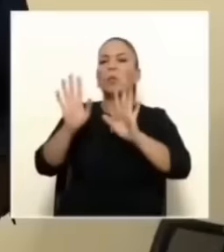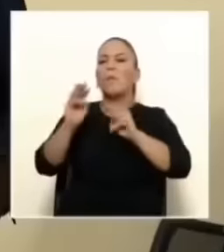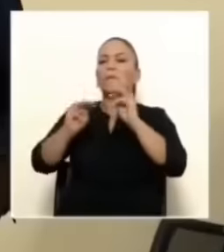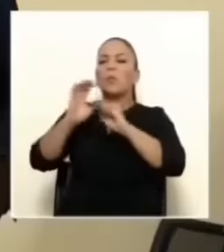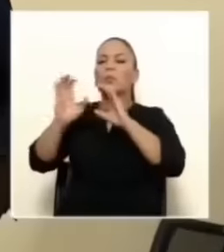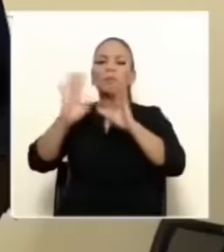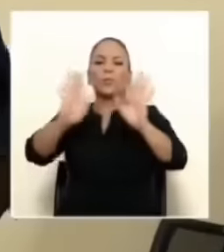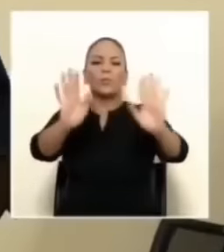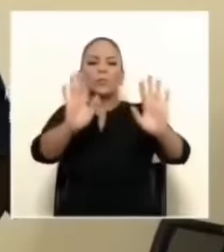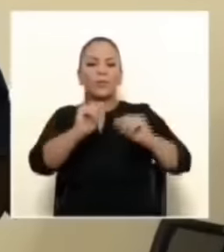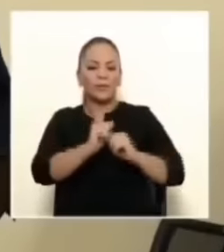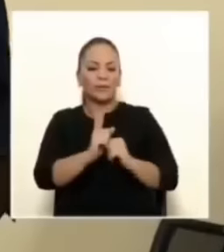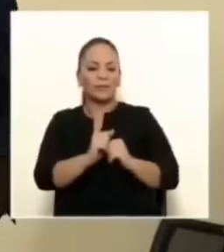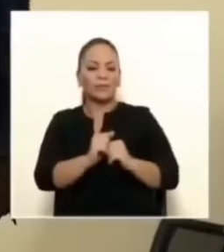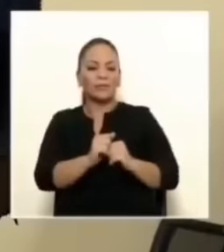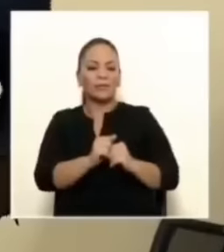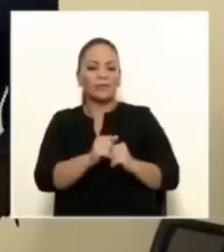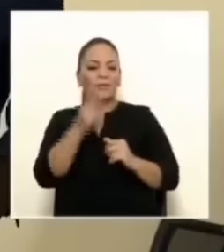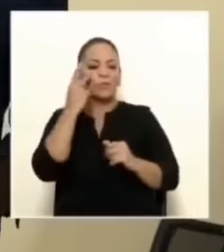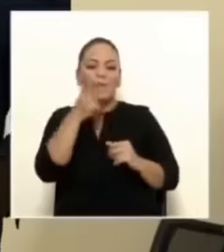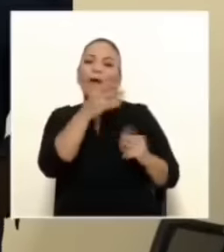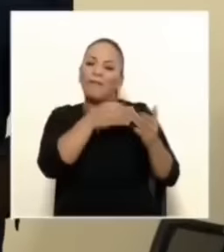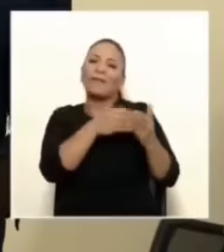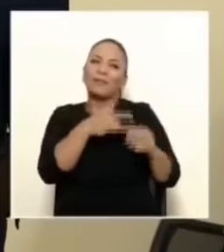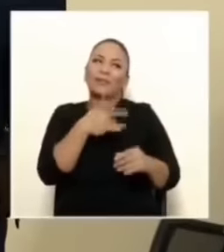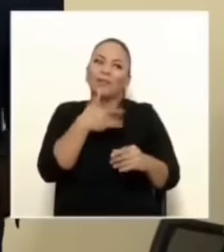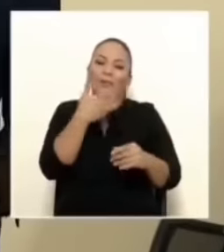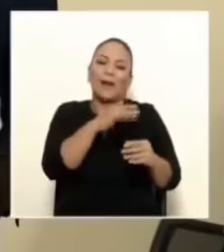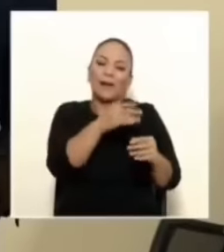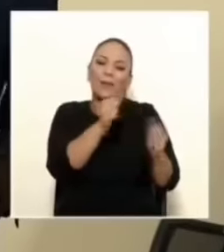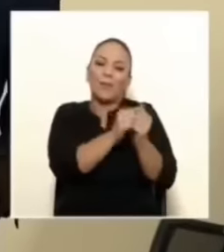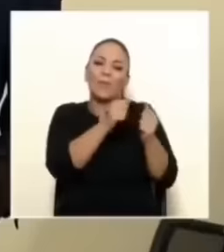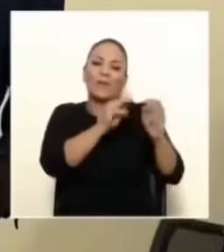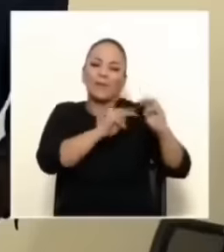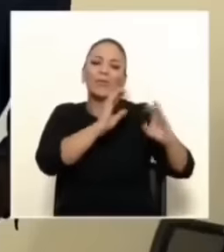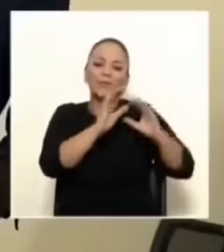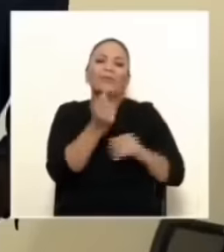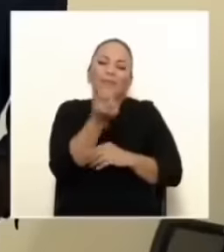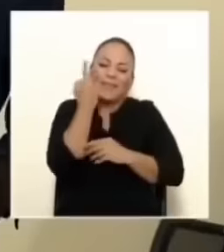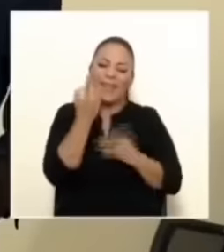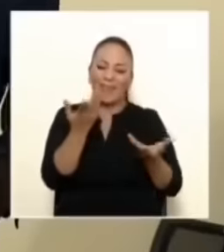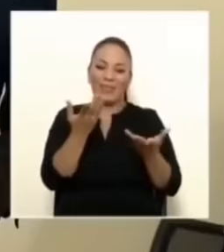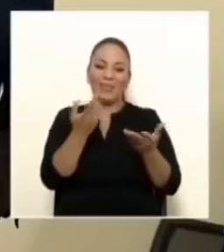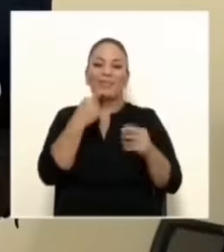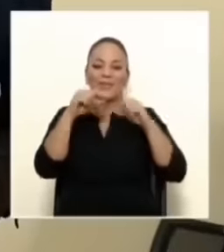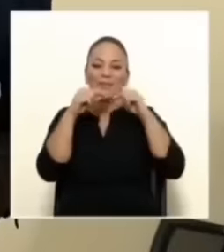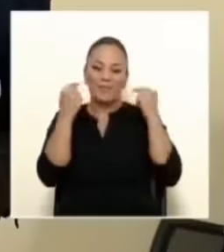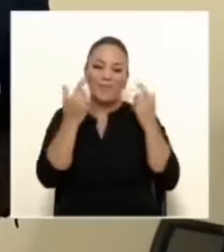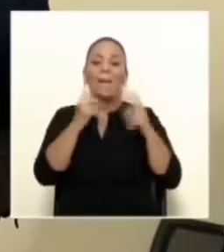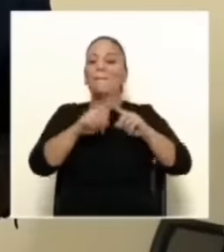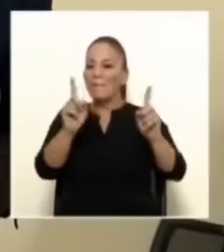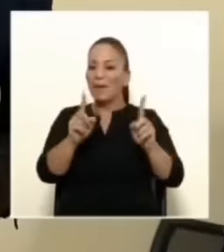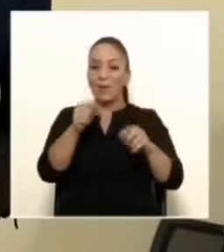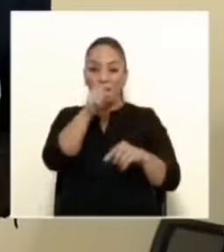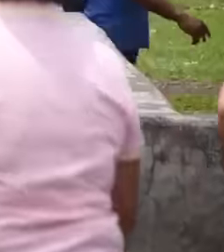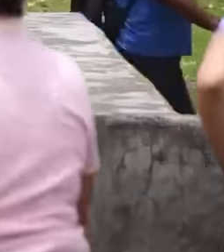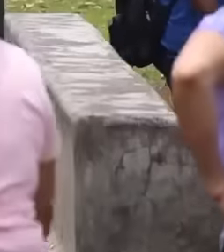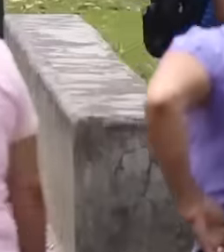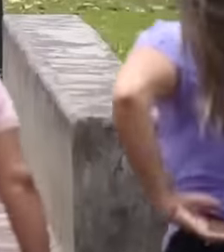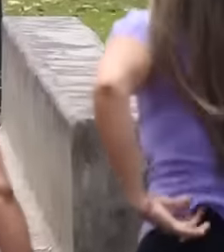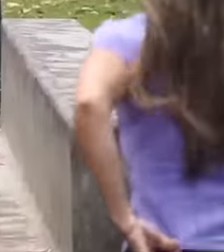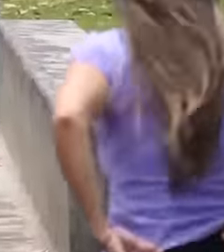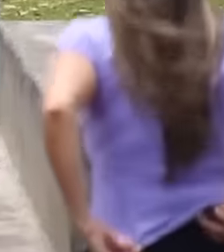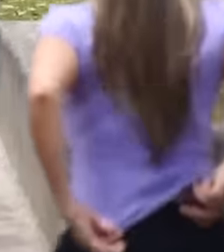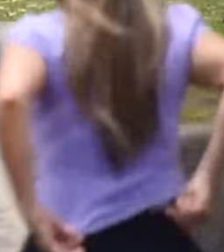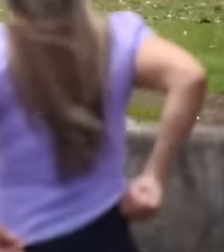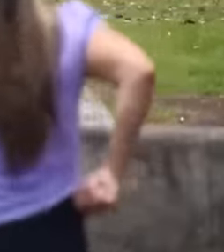hay desproporción entre el porcentaje de la población nicaragüense en Costa Rica y los detenidos por diferentes delitos, sin mostrar